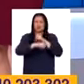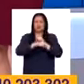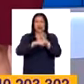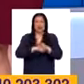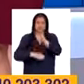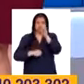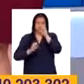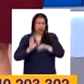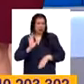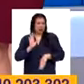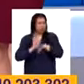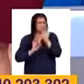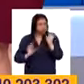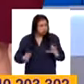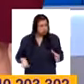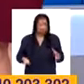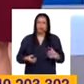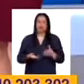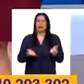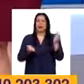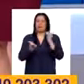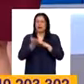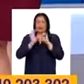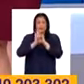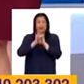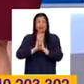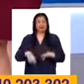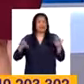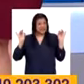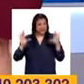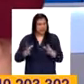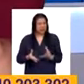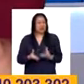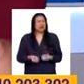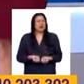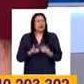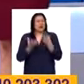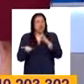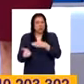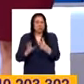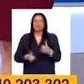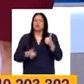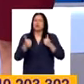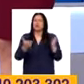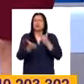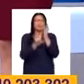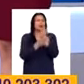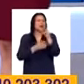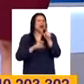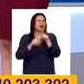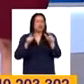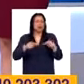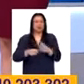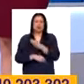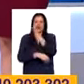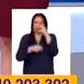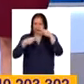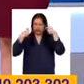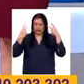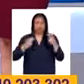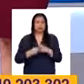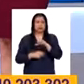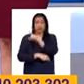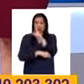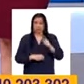y además hechos, imágenes terribles de la cantidad de fallecidos. ¿Cuál es el problema aquí? Hablamos de difícil